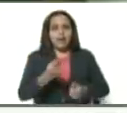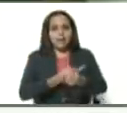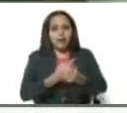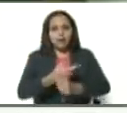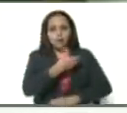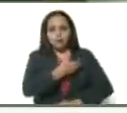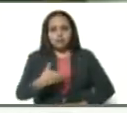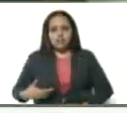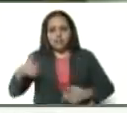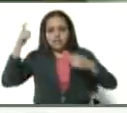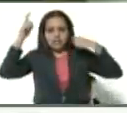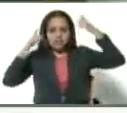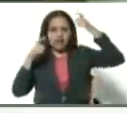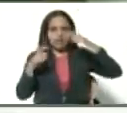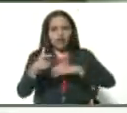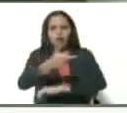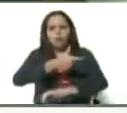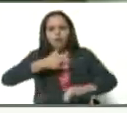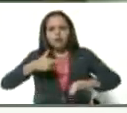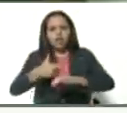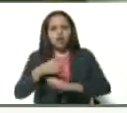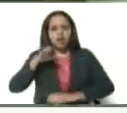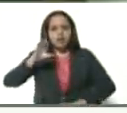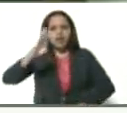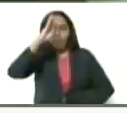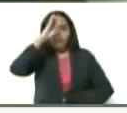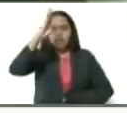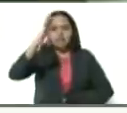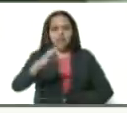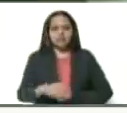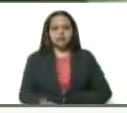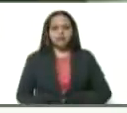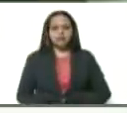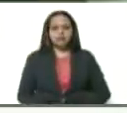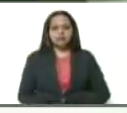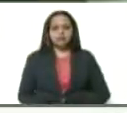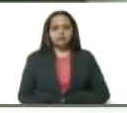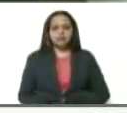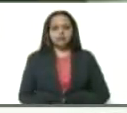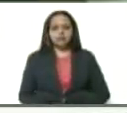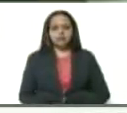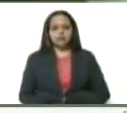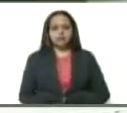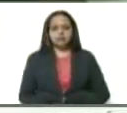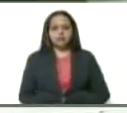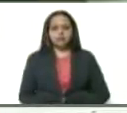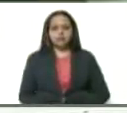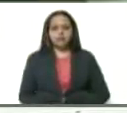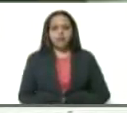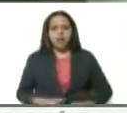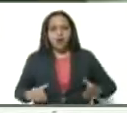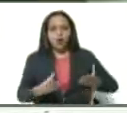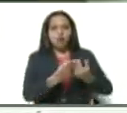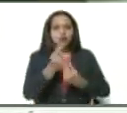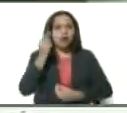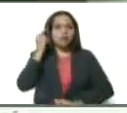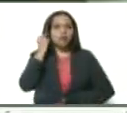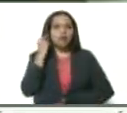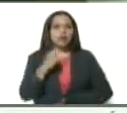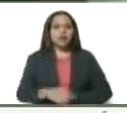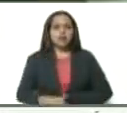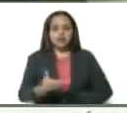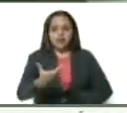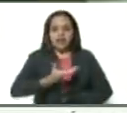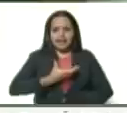querido hermano de nuestro comandante y gobernador del estado Barinas. Con Zenaida Gallardo, la compañera